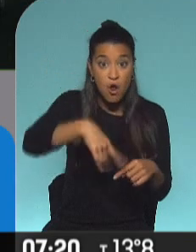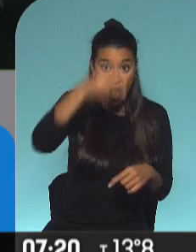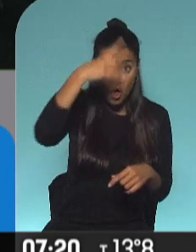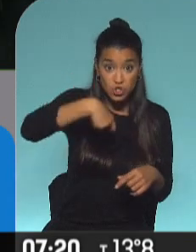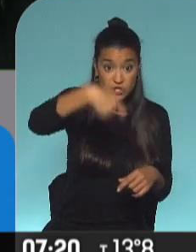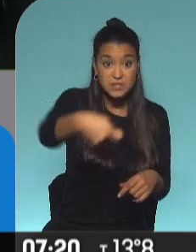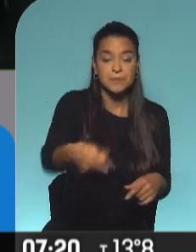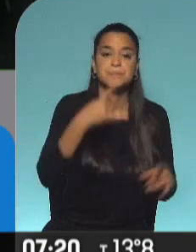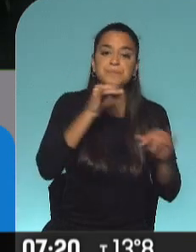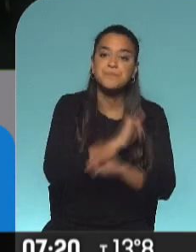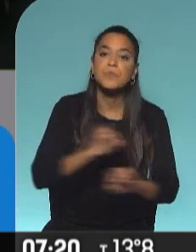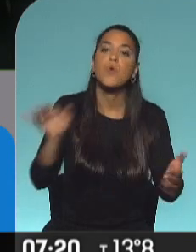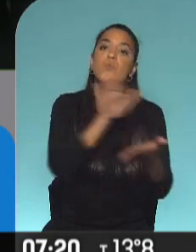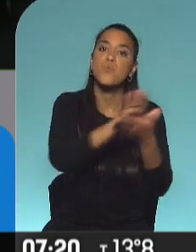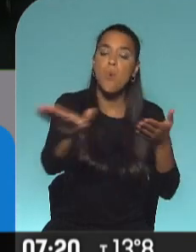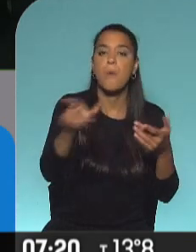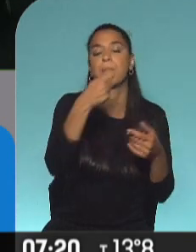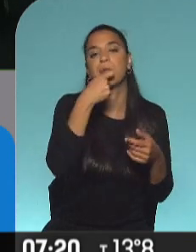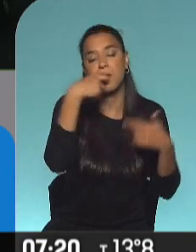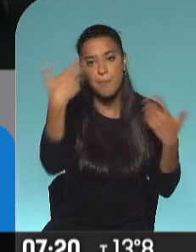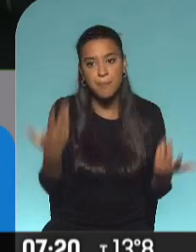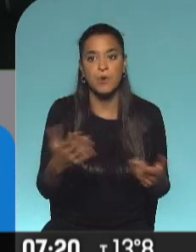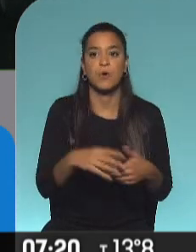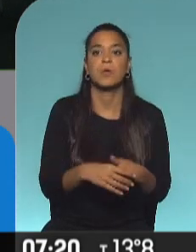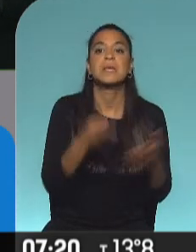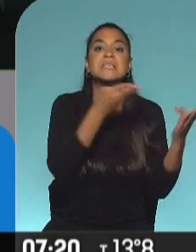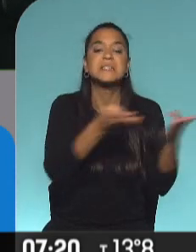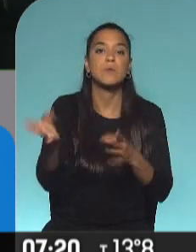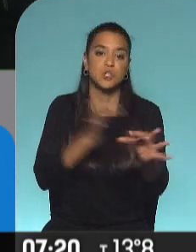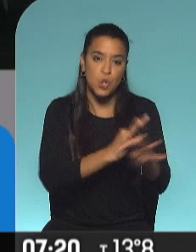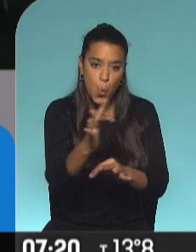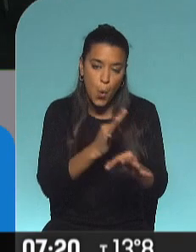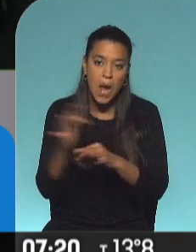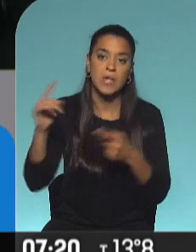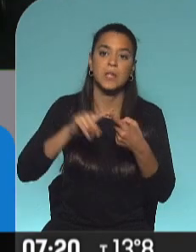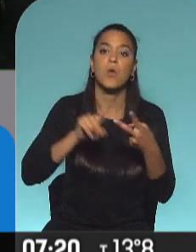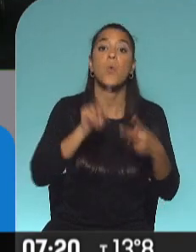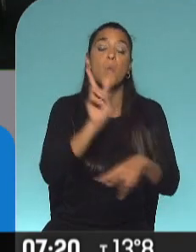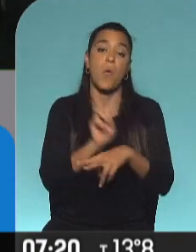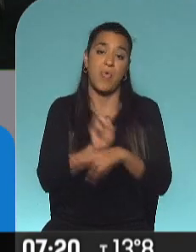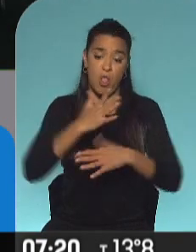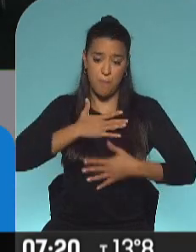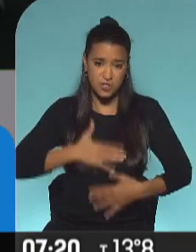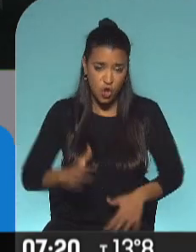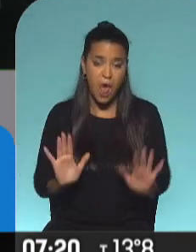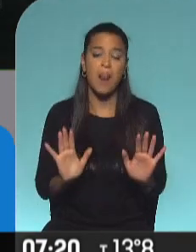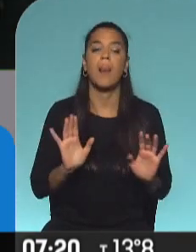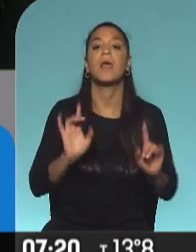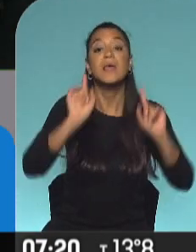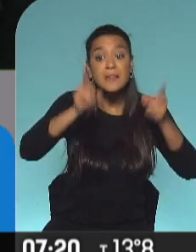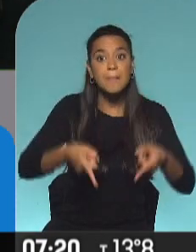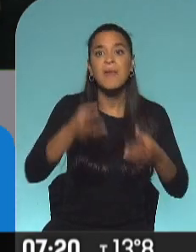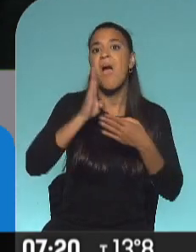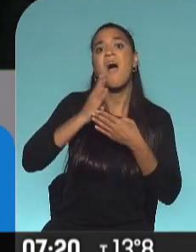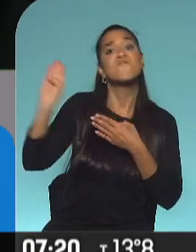se incluyeron nuevos rubros, como puede ser servicios educativos, servicios de cuidado personal, y como bien decís,